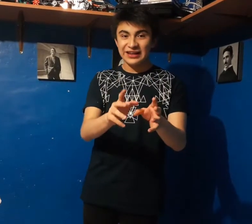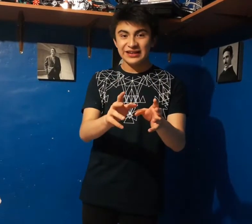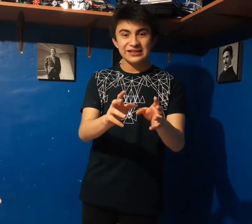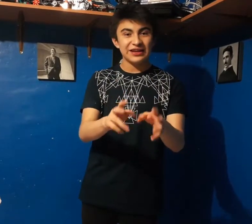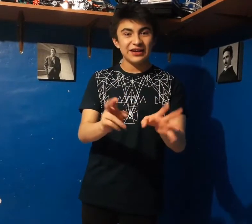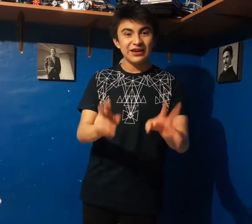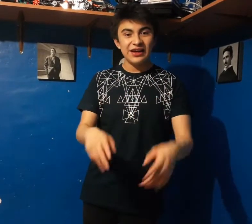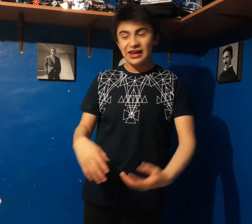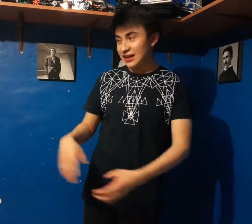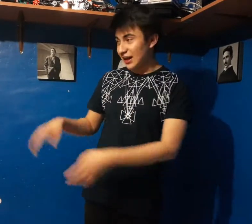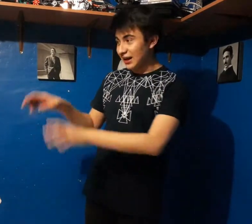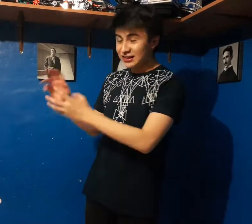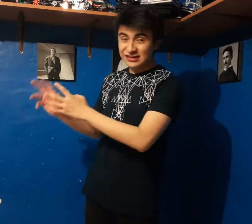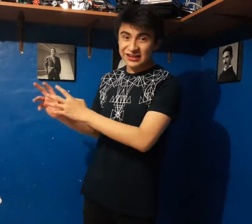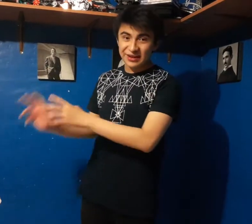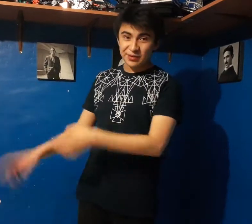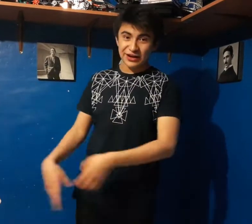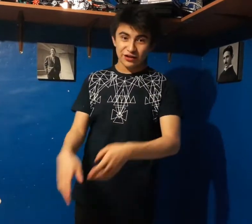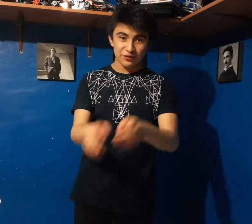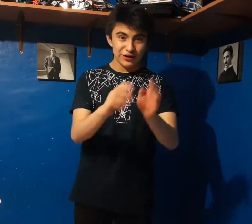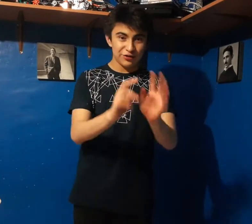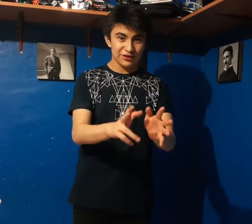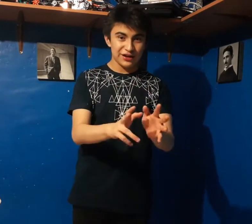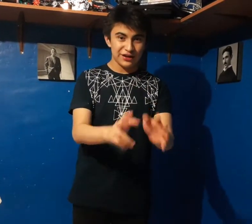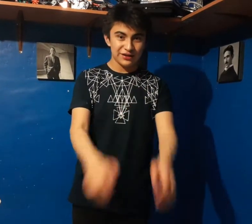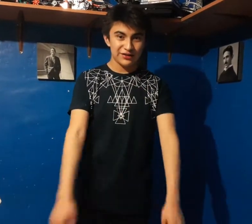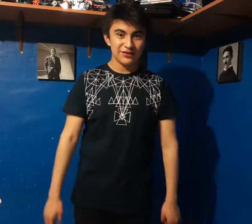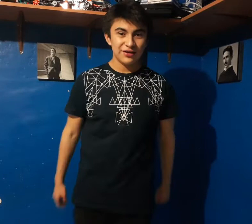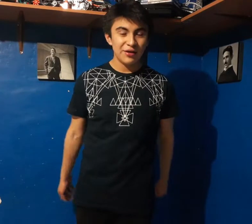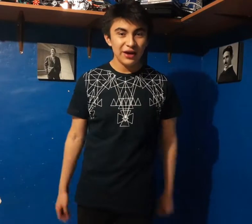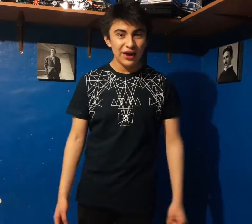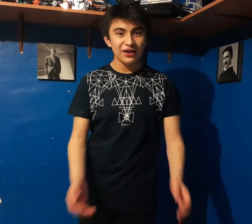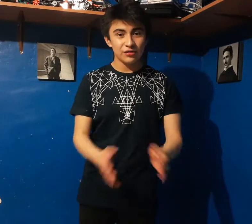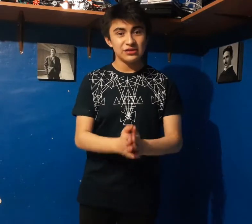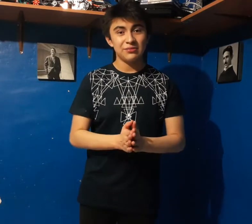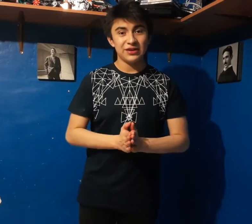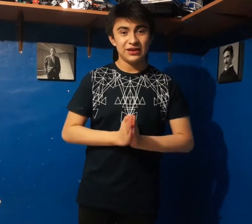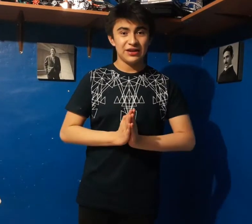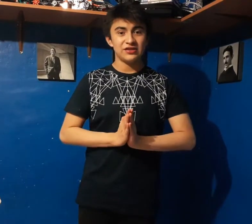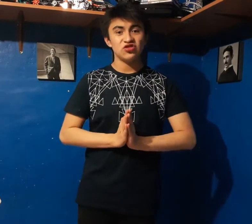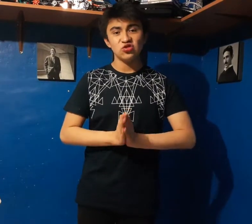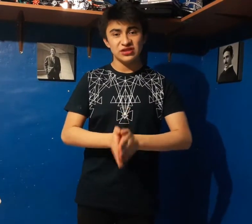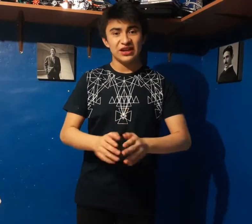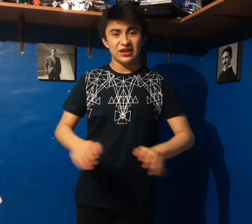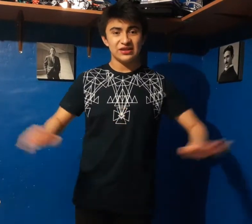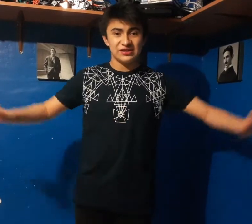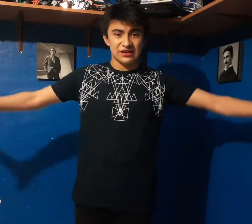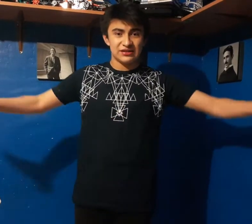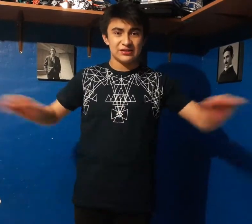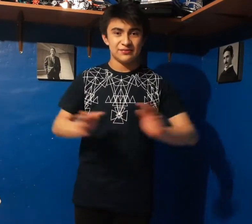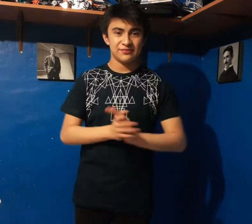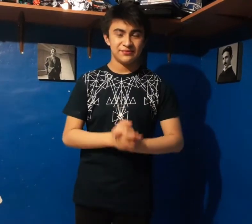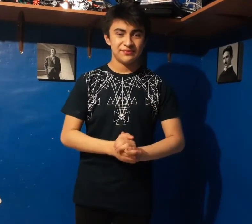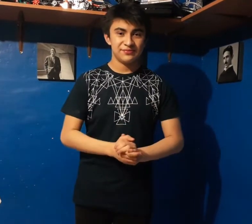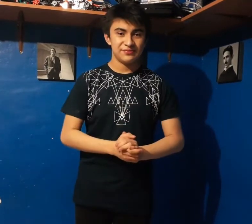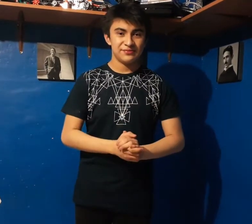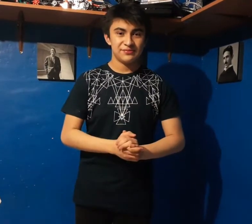a la gente sana y de la gente sana para que no fuera contagiada. Ellos sí mantenían su sana